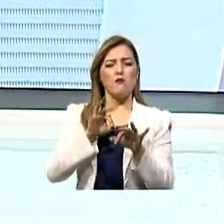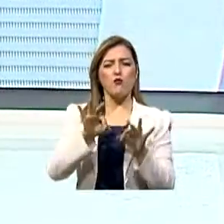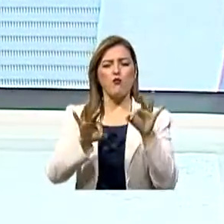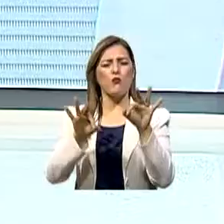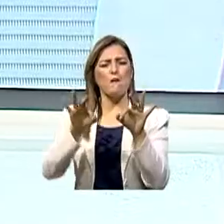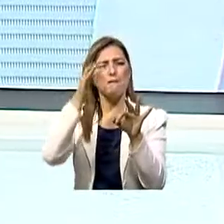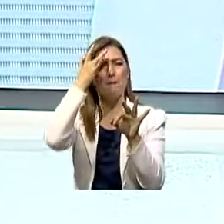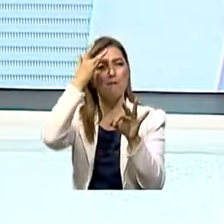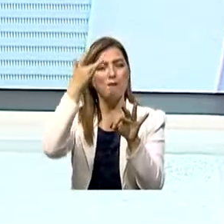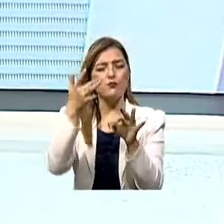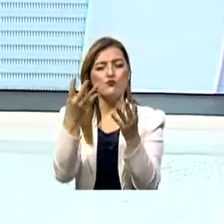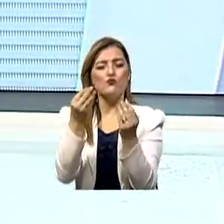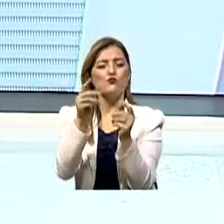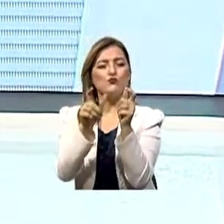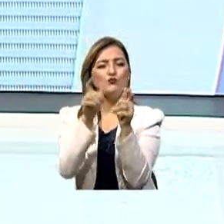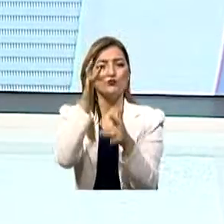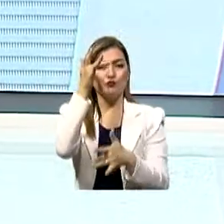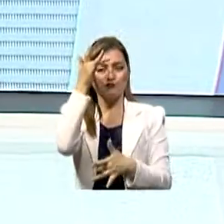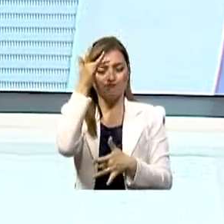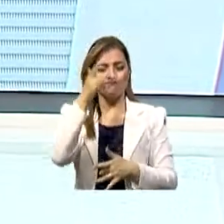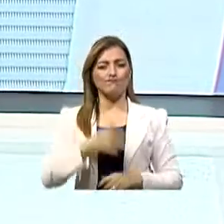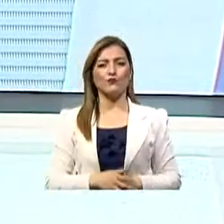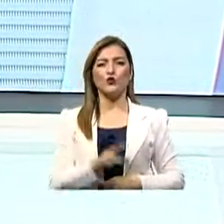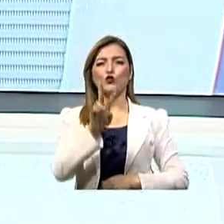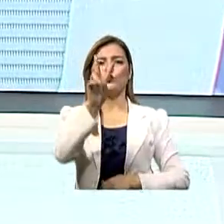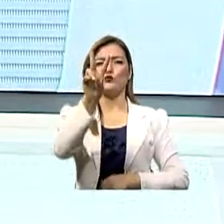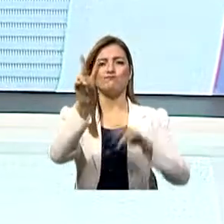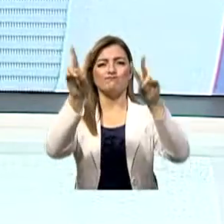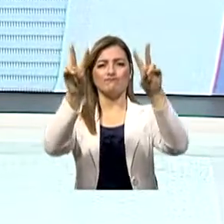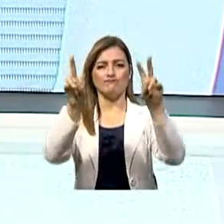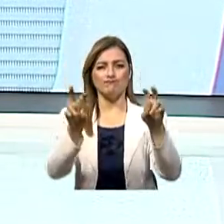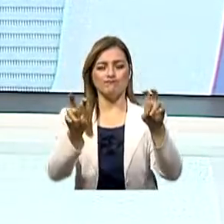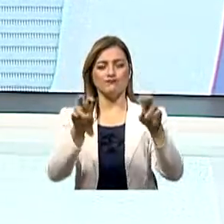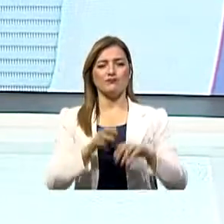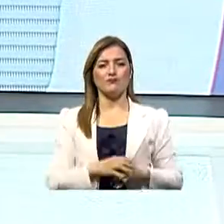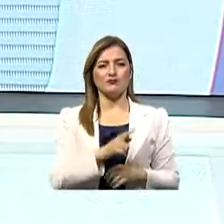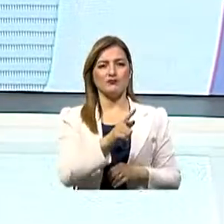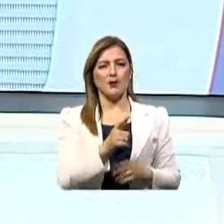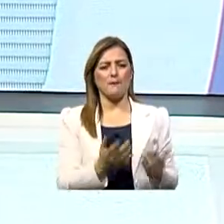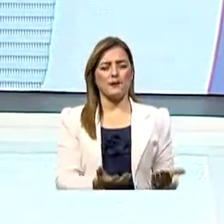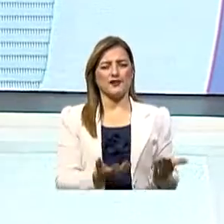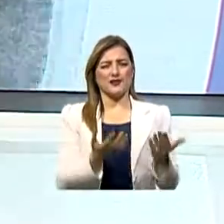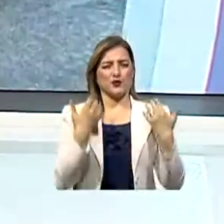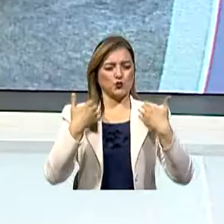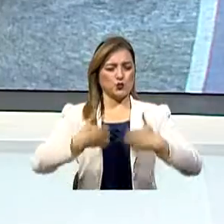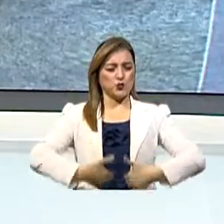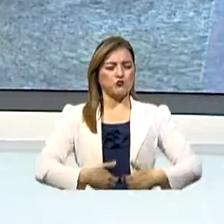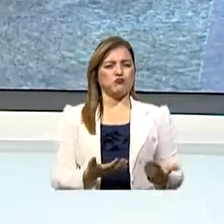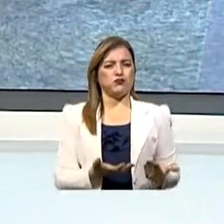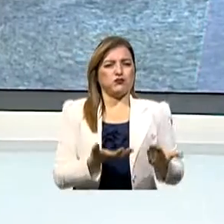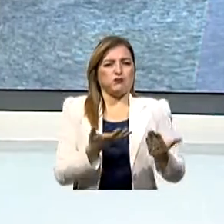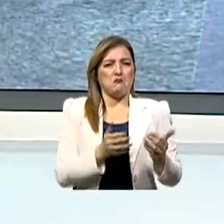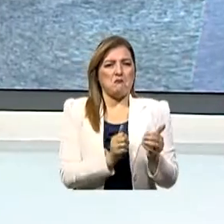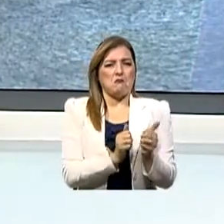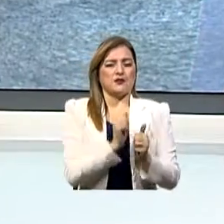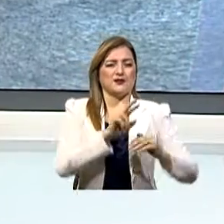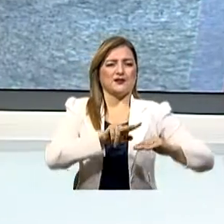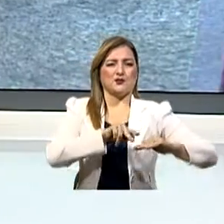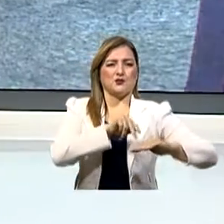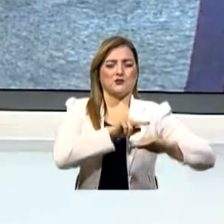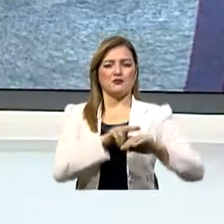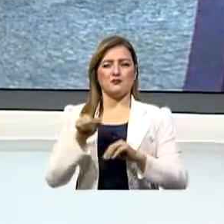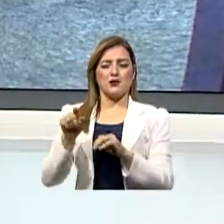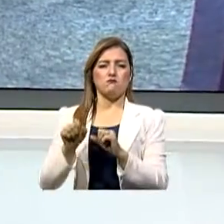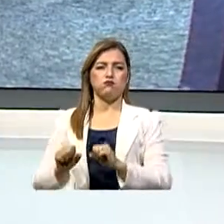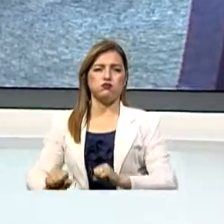también el sobrepeso y lo define que es el sobrepeso que es la obesidad pues en esta lógica el día de hoy nosotros aclararemos algunos temas